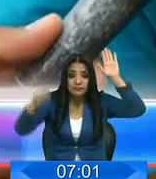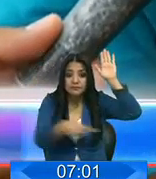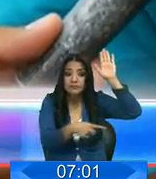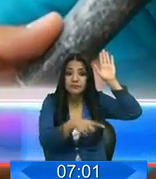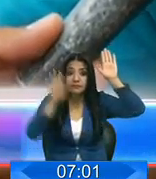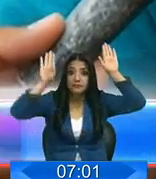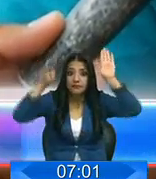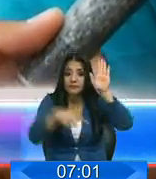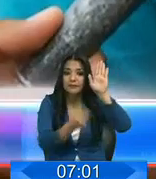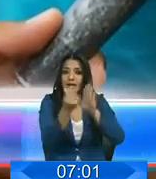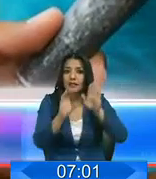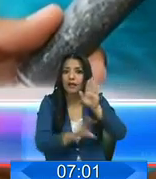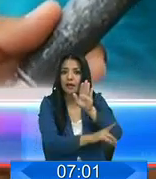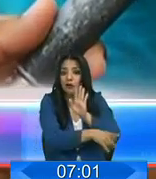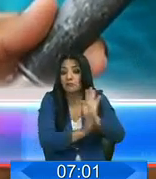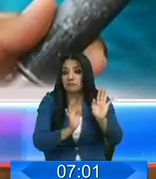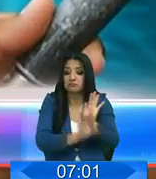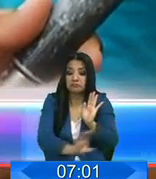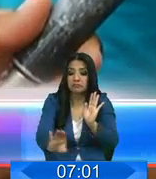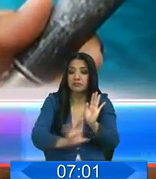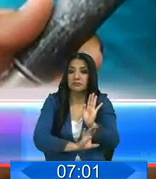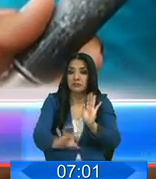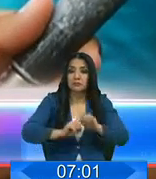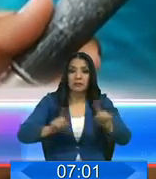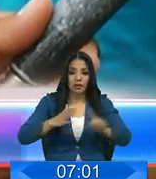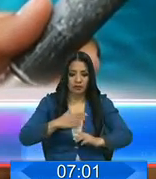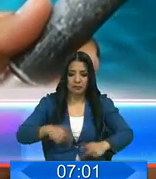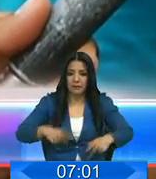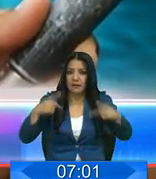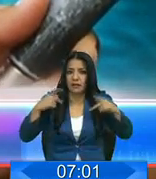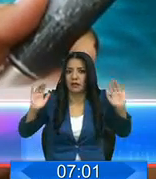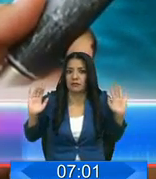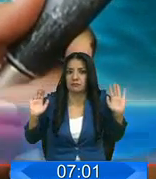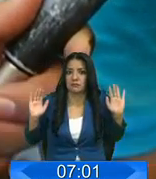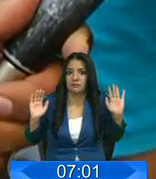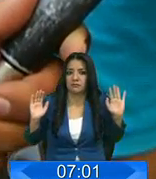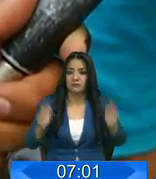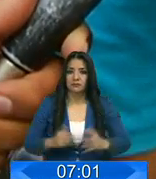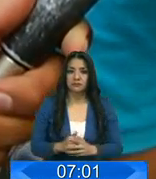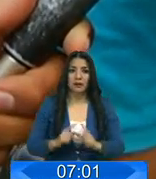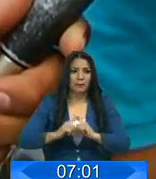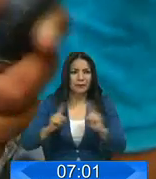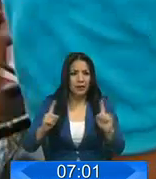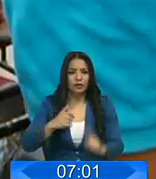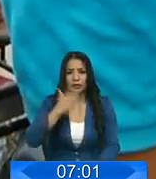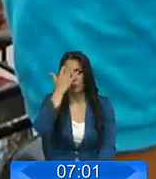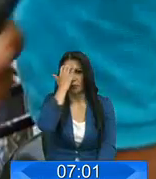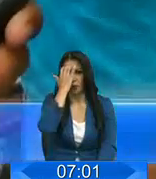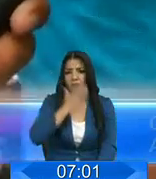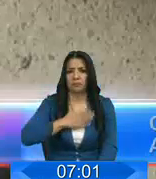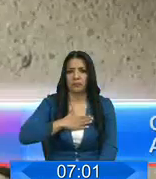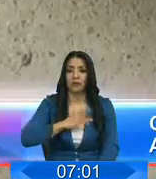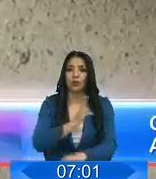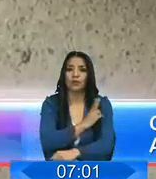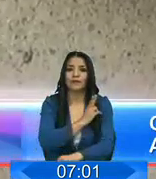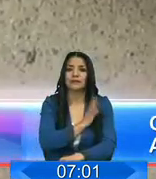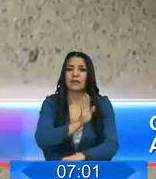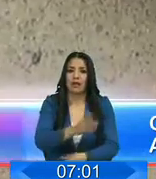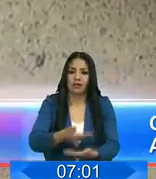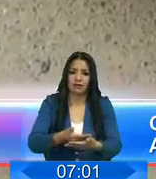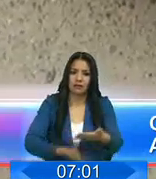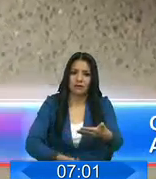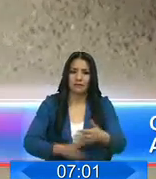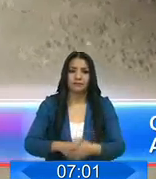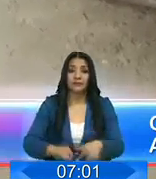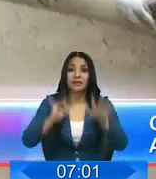todo, que busque todo, que él, pero que me deje tranquilo. Lo que me preocupa son los papeles de mi universidad. Se le llevó